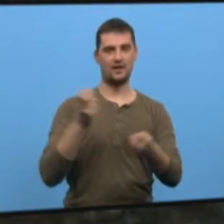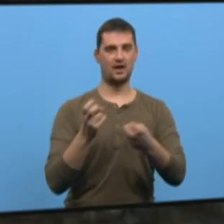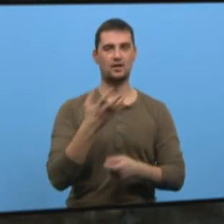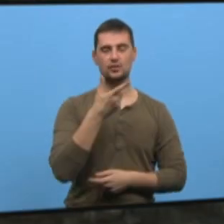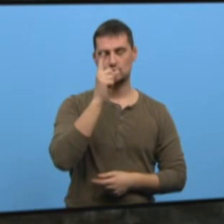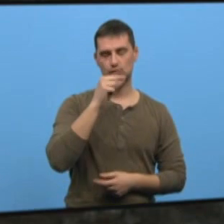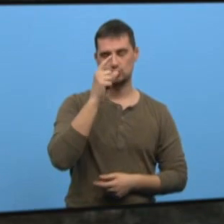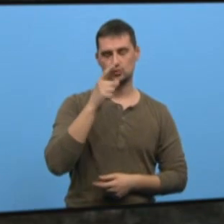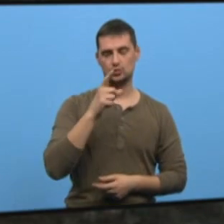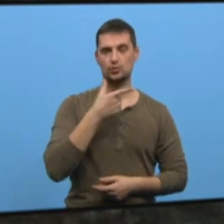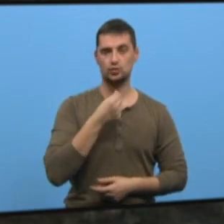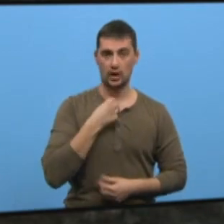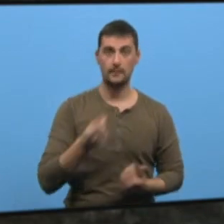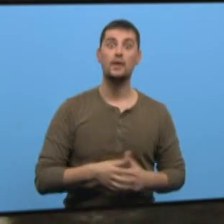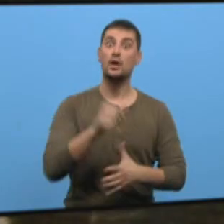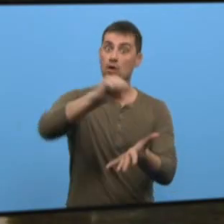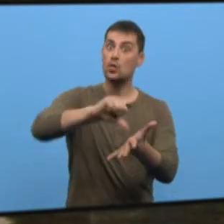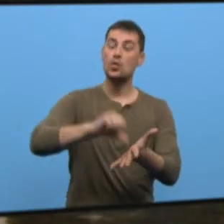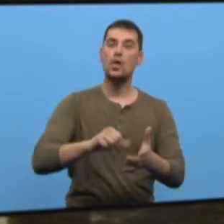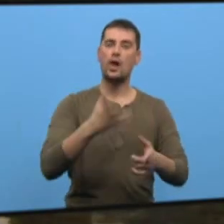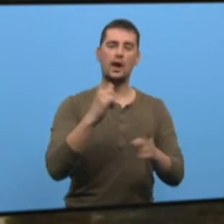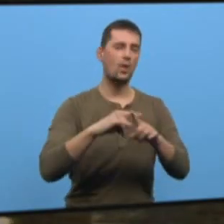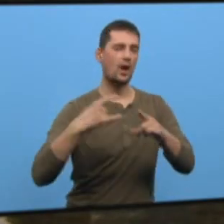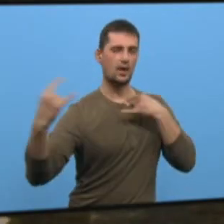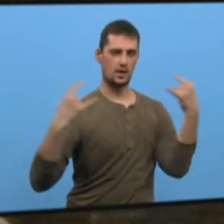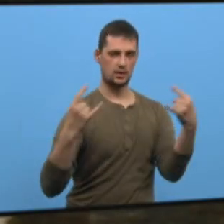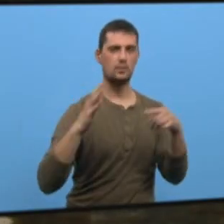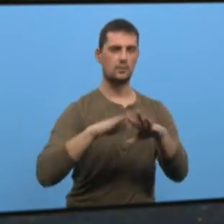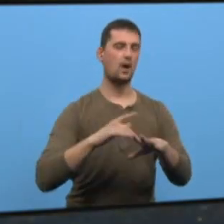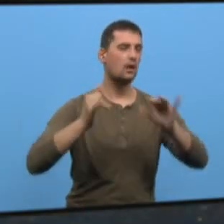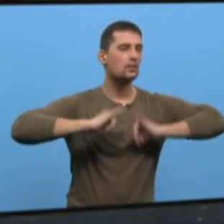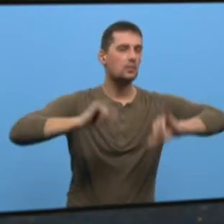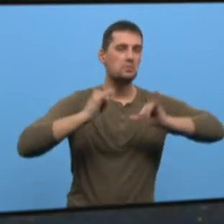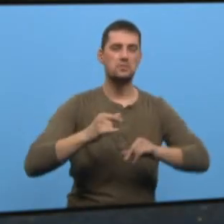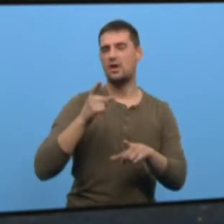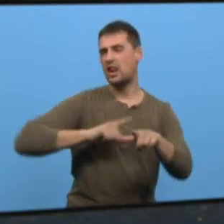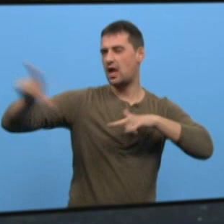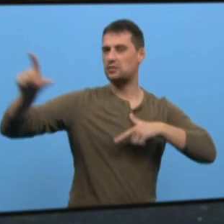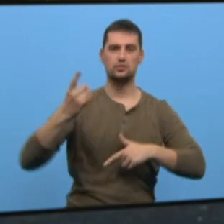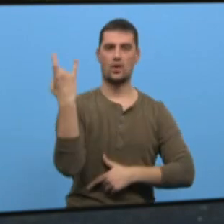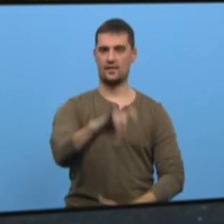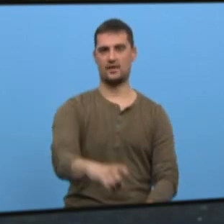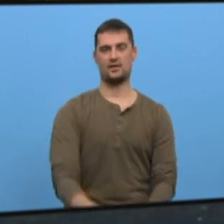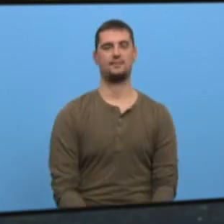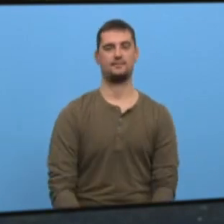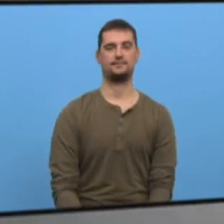Lugo temos una cud con Encanto atractivos de abondo para gozar que ir má